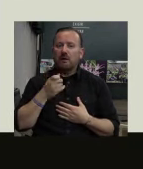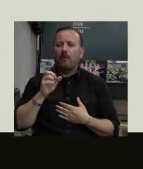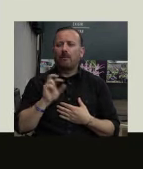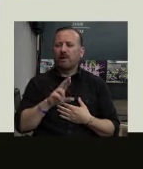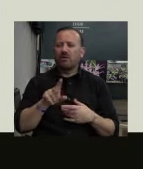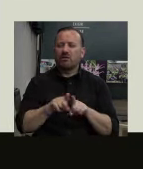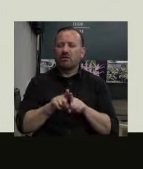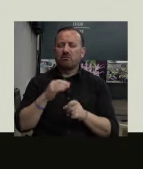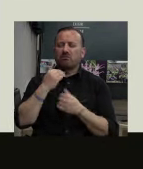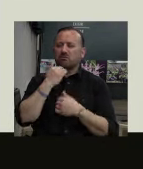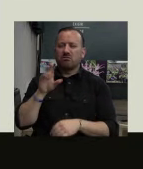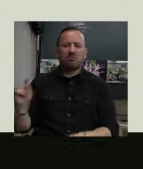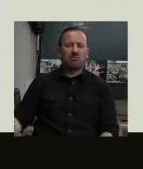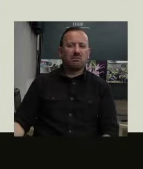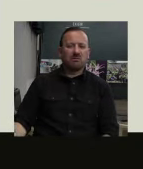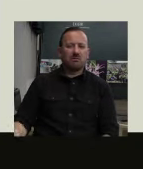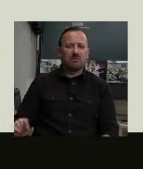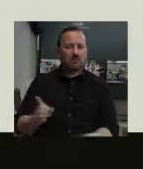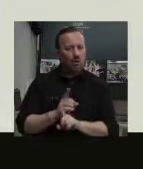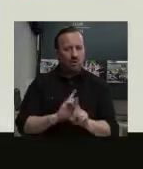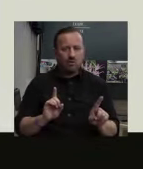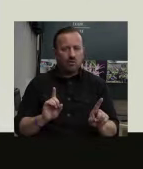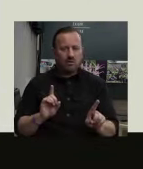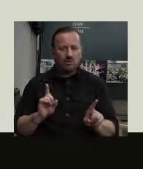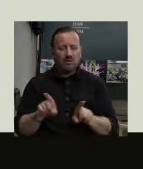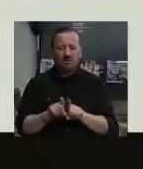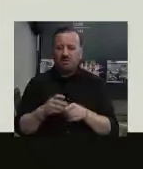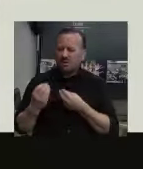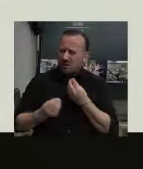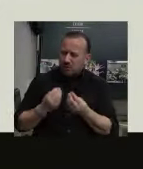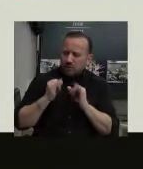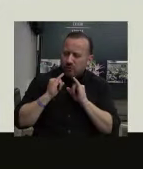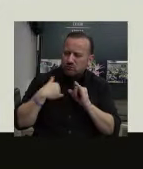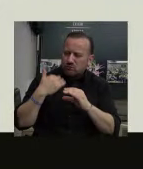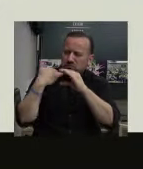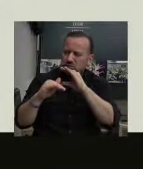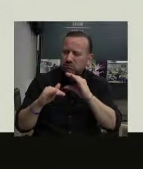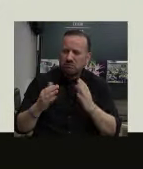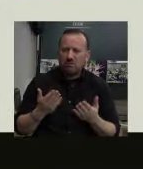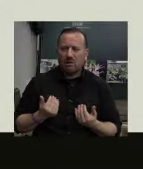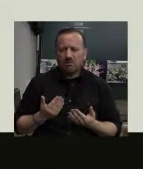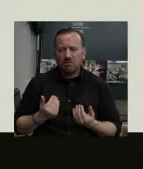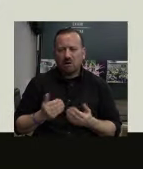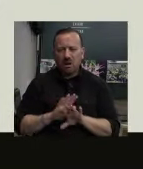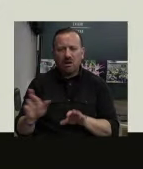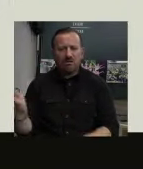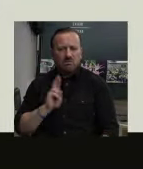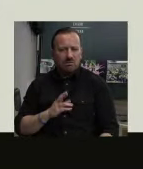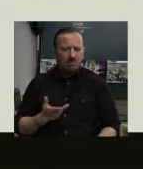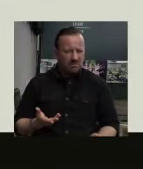la indiferencia que uno no saber qué pasó con la información que le mandan Y